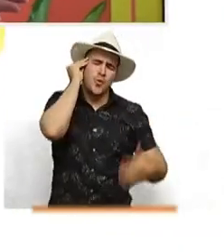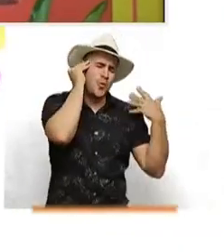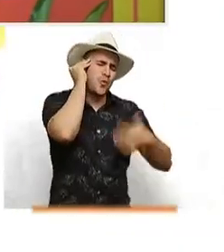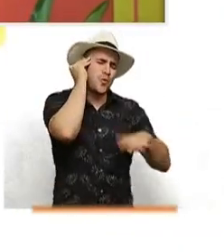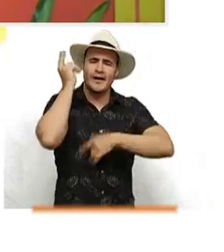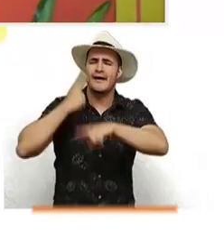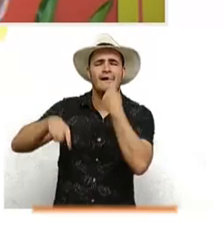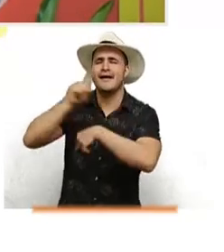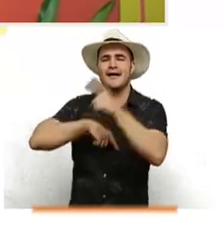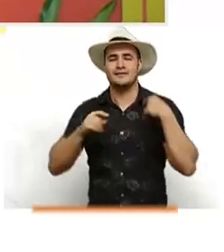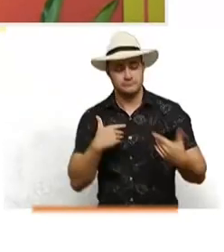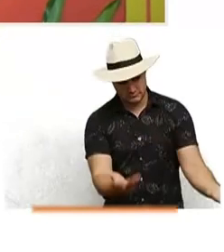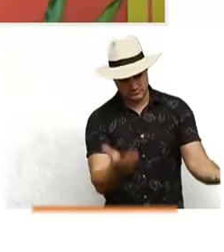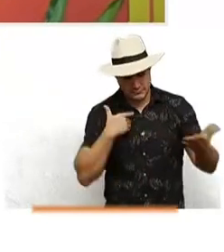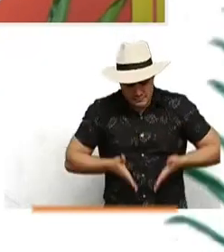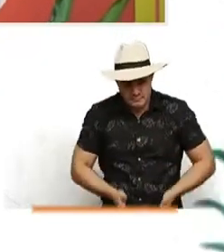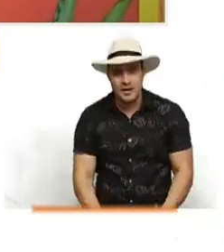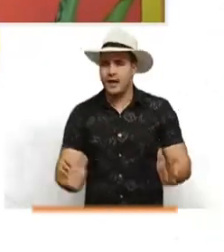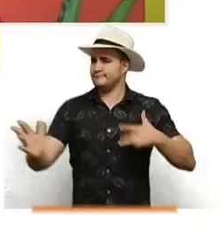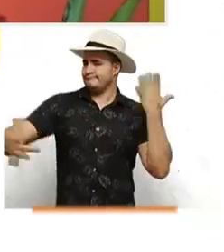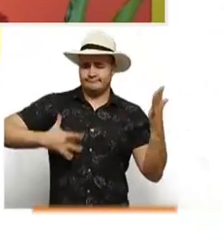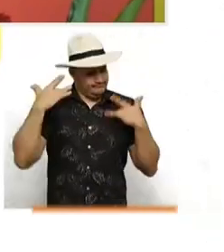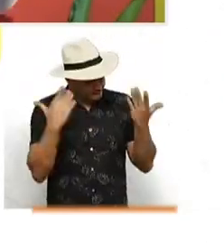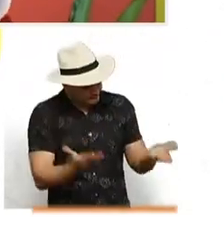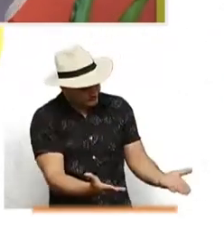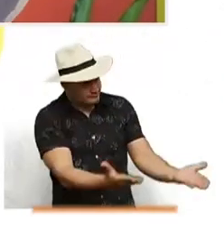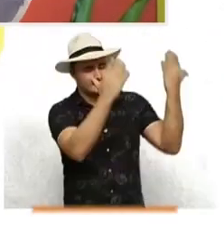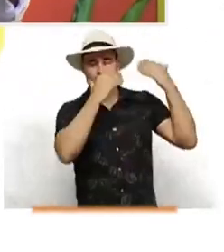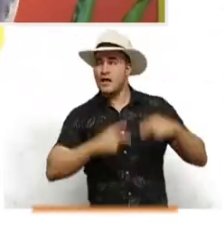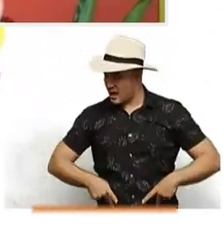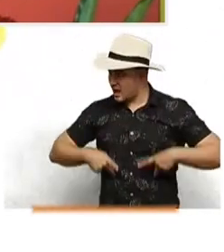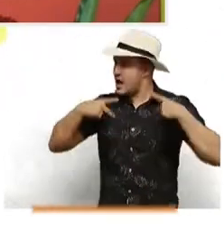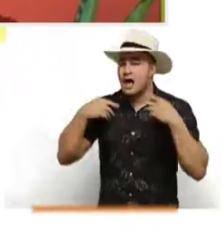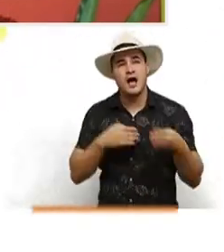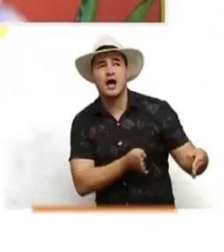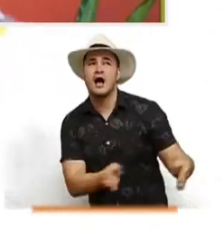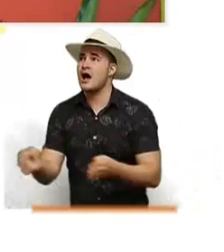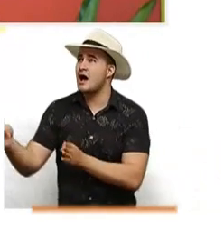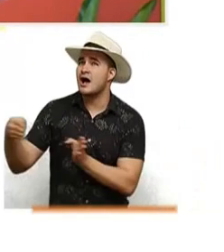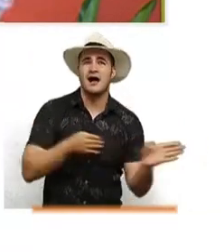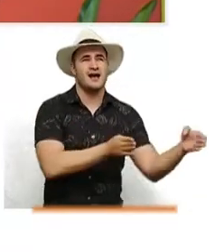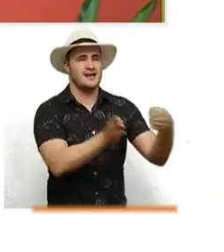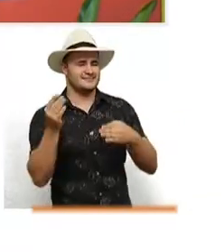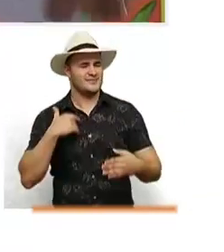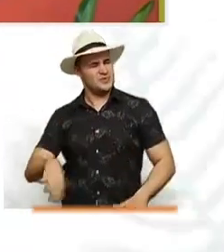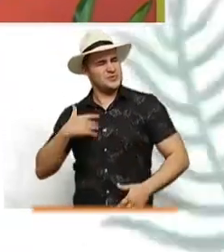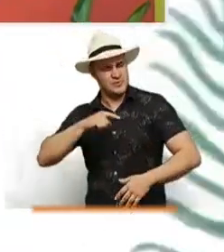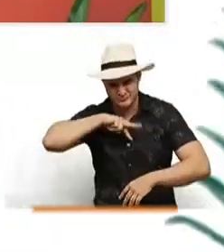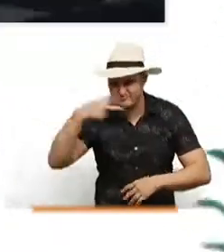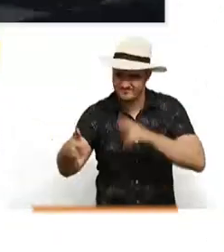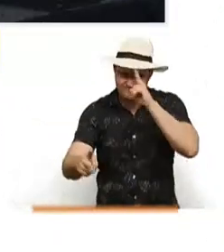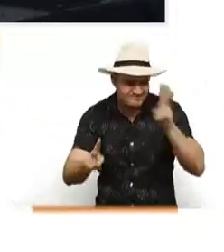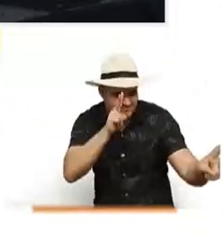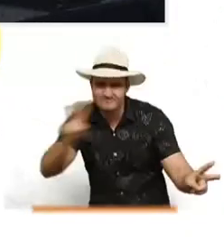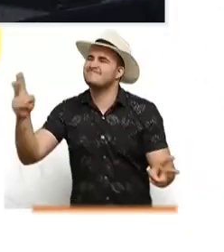uno nace para vivir y en el rumbo de la vida uno vive para